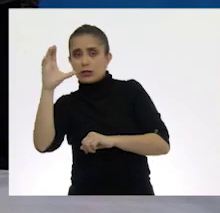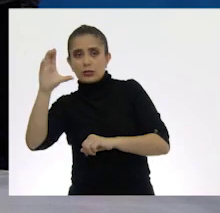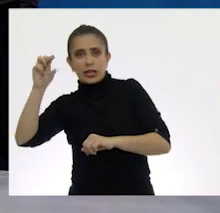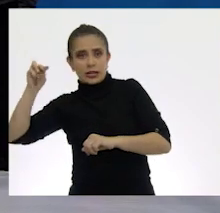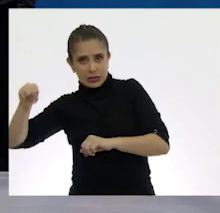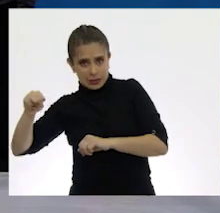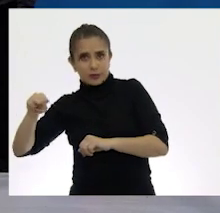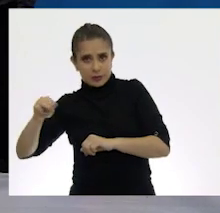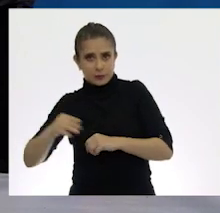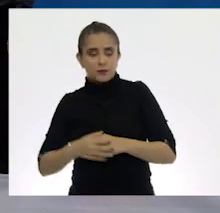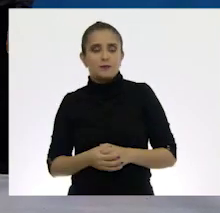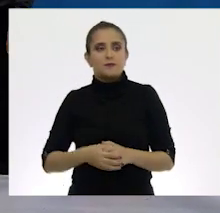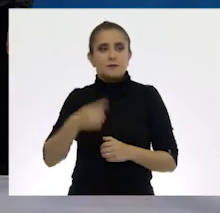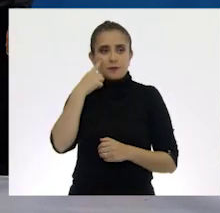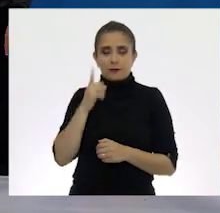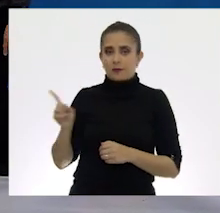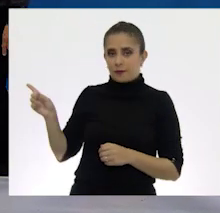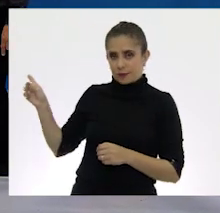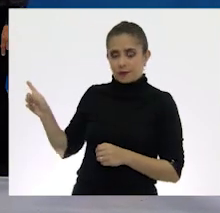sostenerlo, una línea